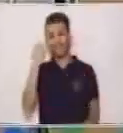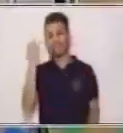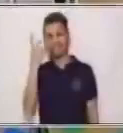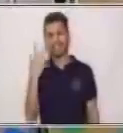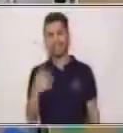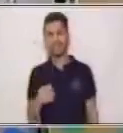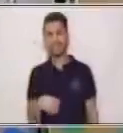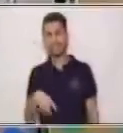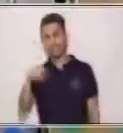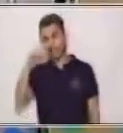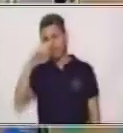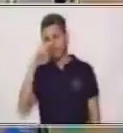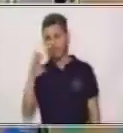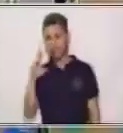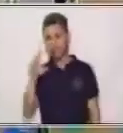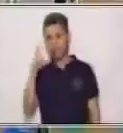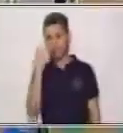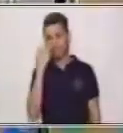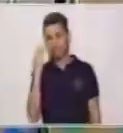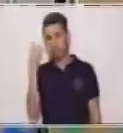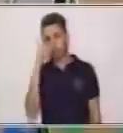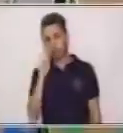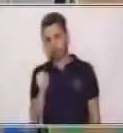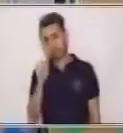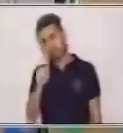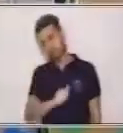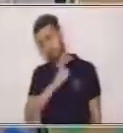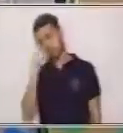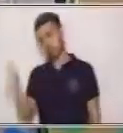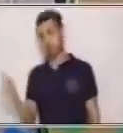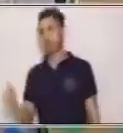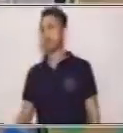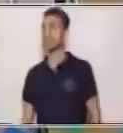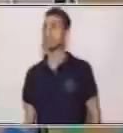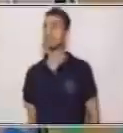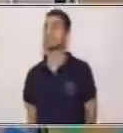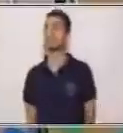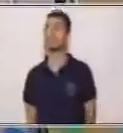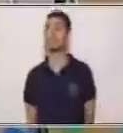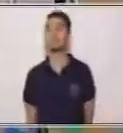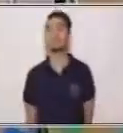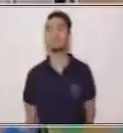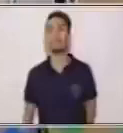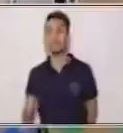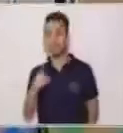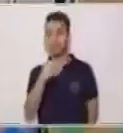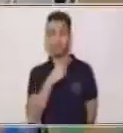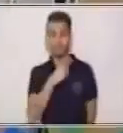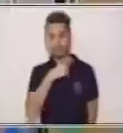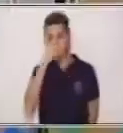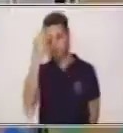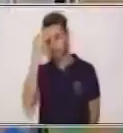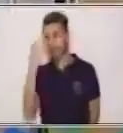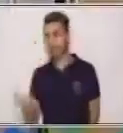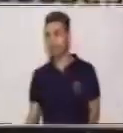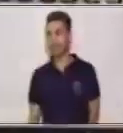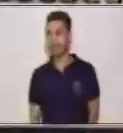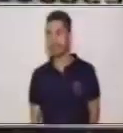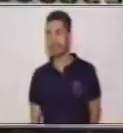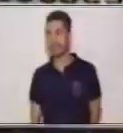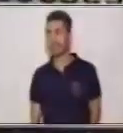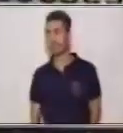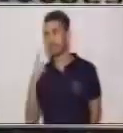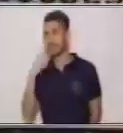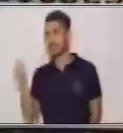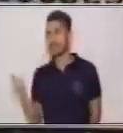iguales es igual a tercios. Vamos con la siguiente. Yo sé que tú tienes muchas ganas de aprender. Ahora vamos con los